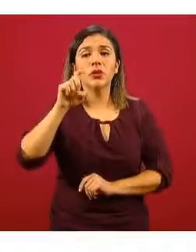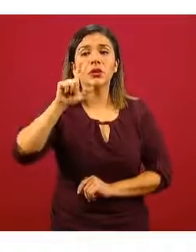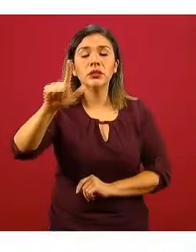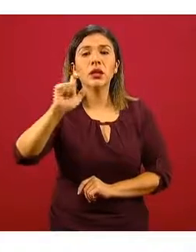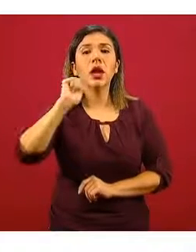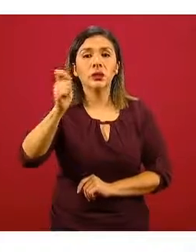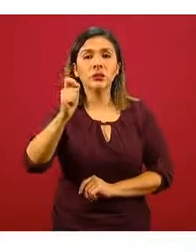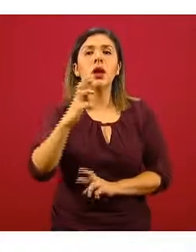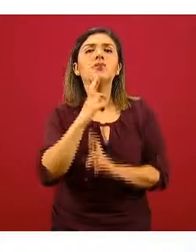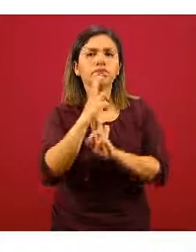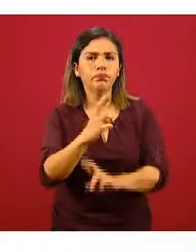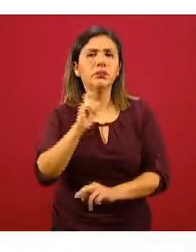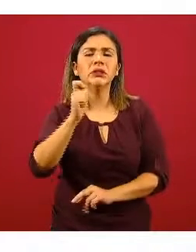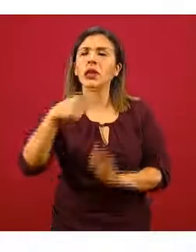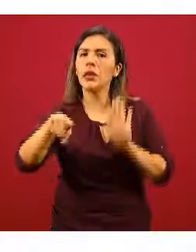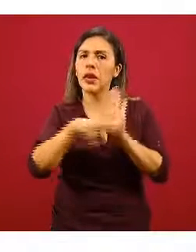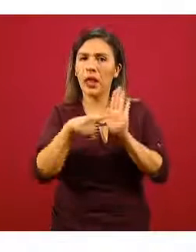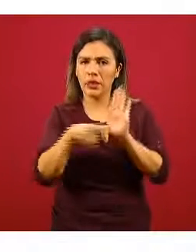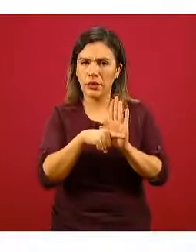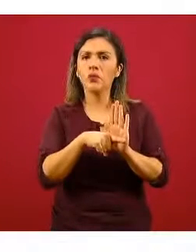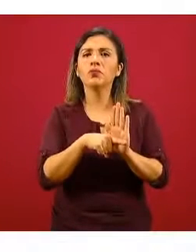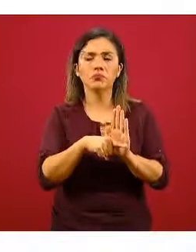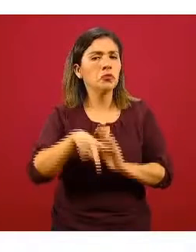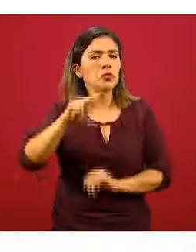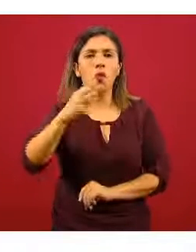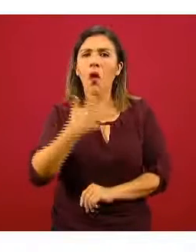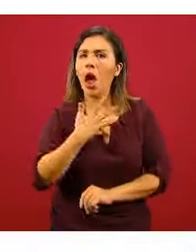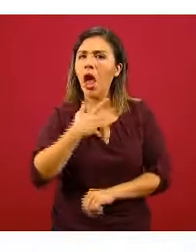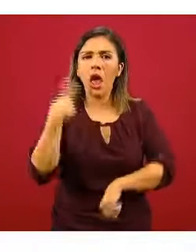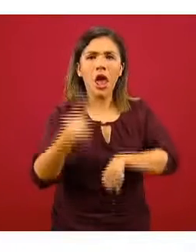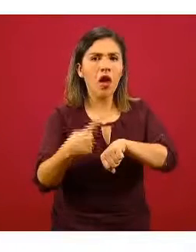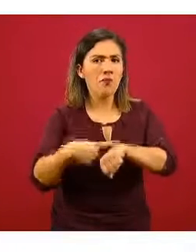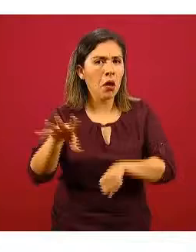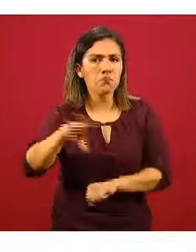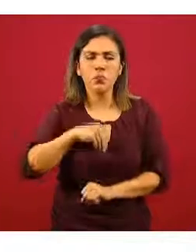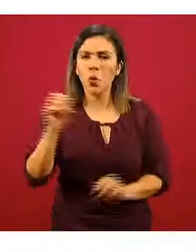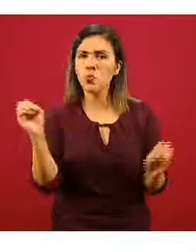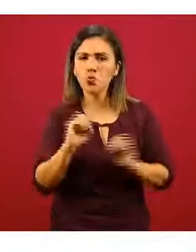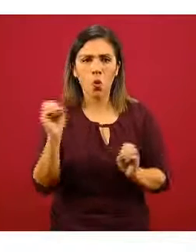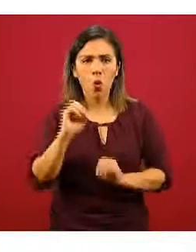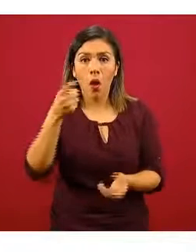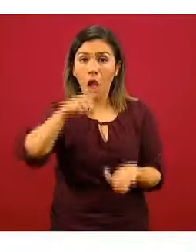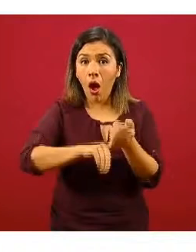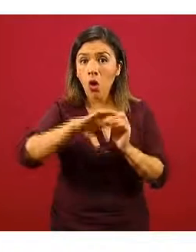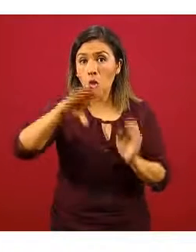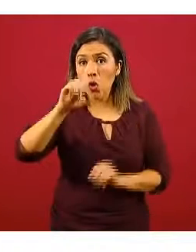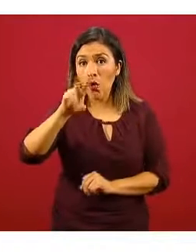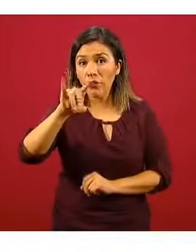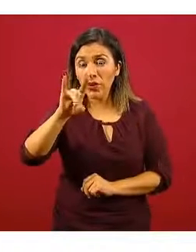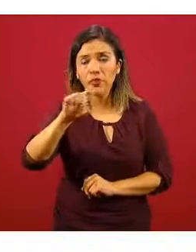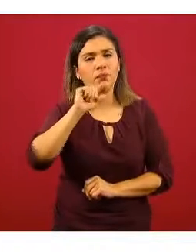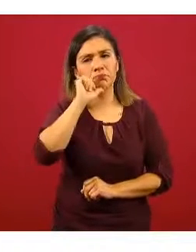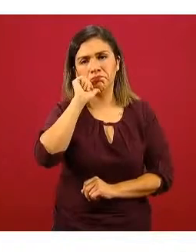118.137 tienen ya un resultado negativo, es decir, no tenían o no se evidenció la presencia del virus